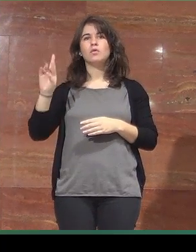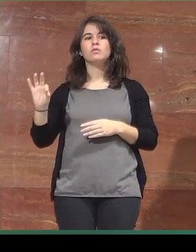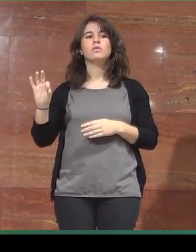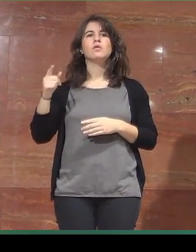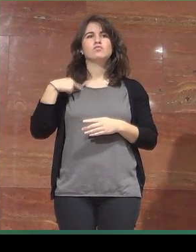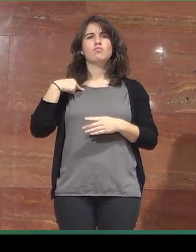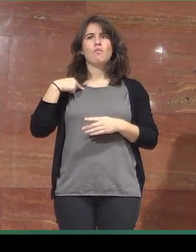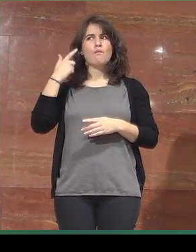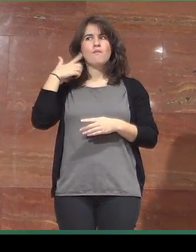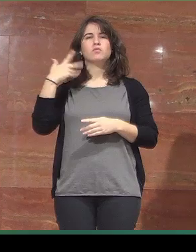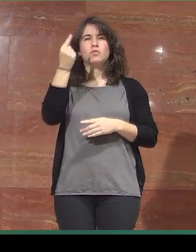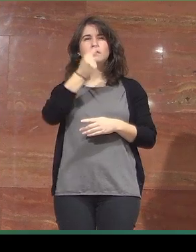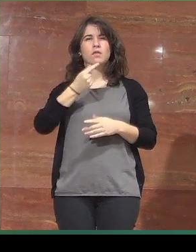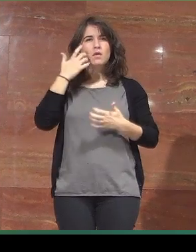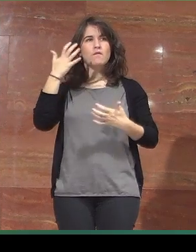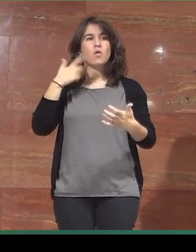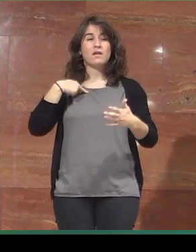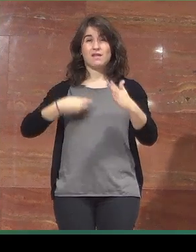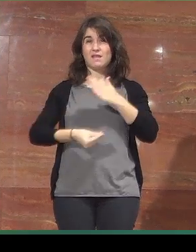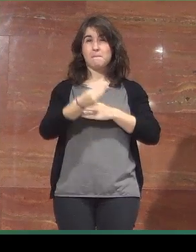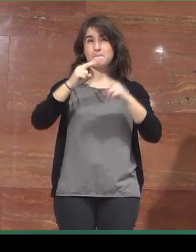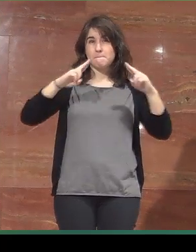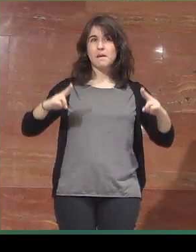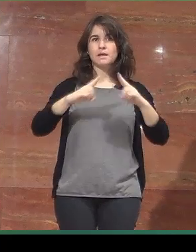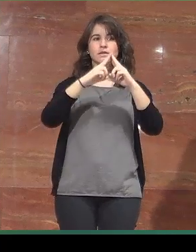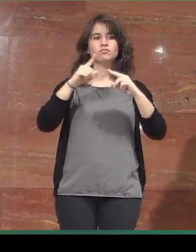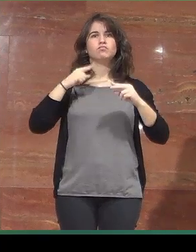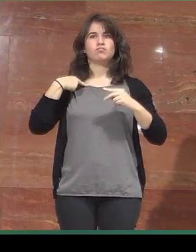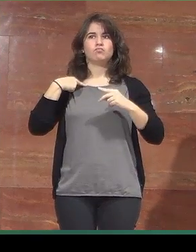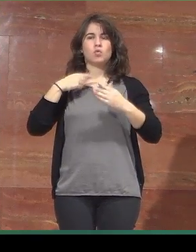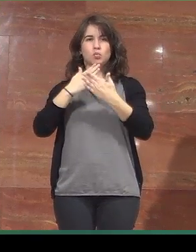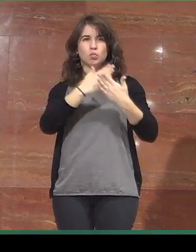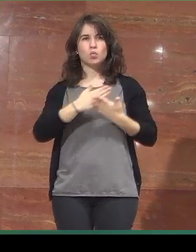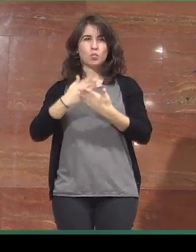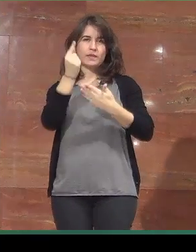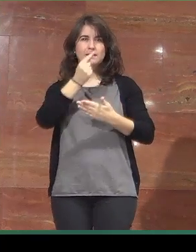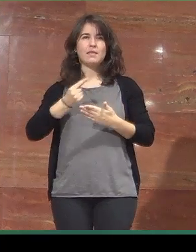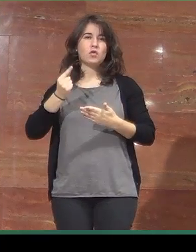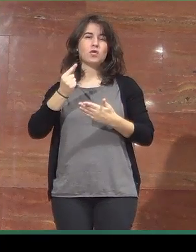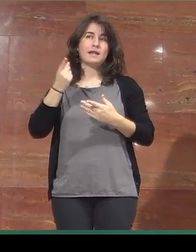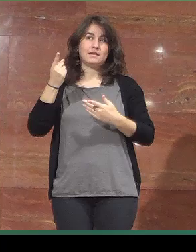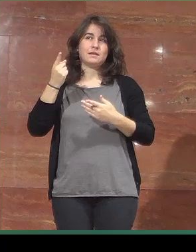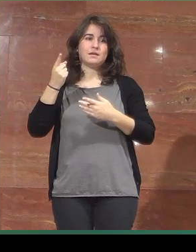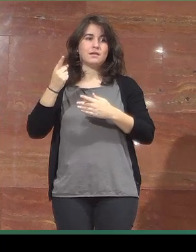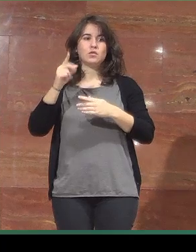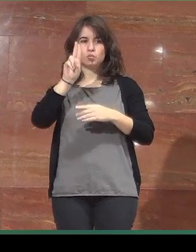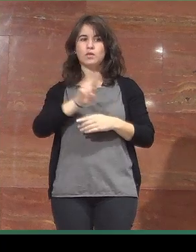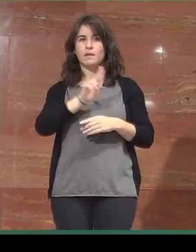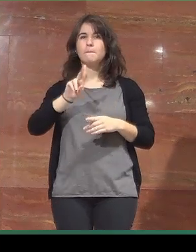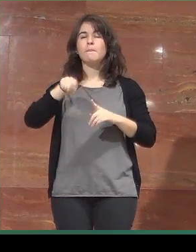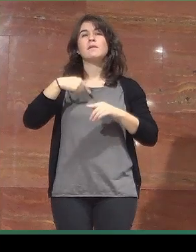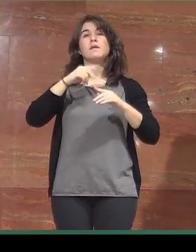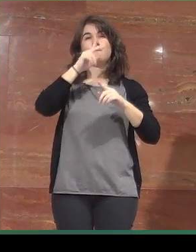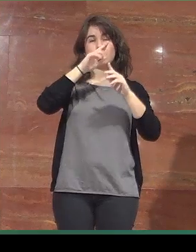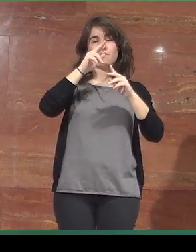gráfico. Nació en París, se formó como diseñador con Michael Baviera en Suiza. Regresó a Francia y fundó